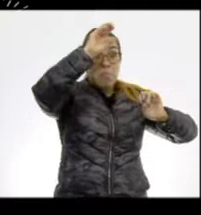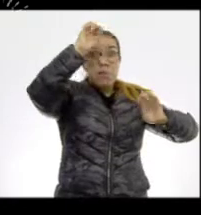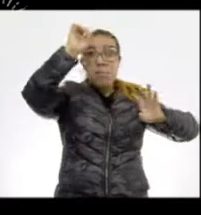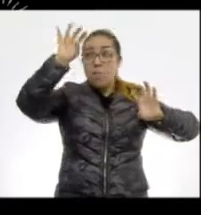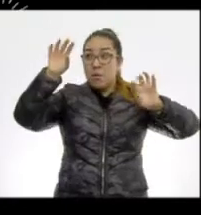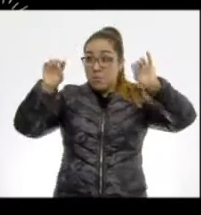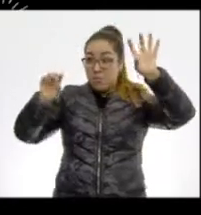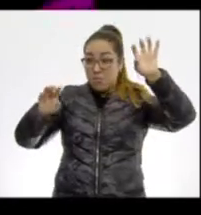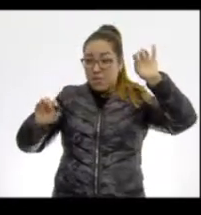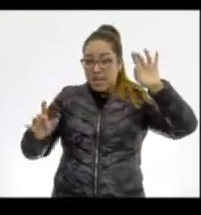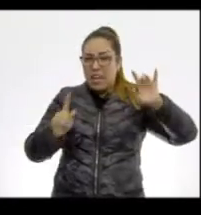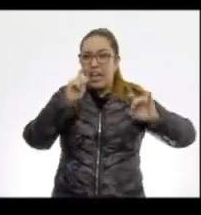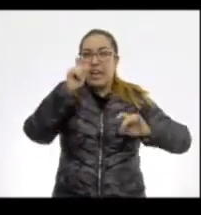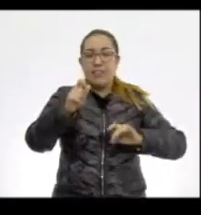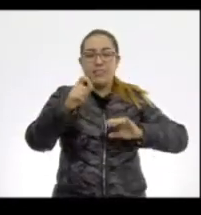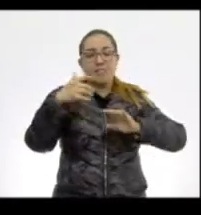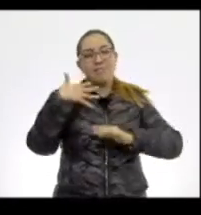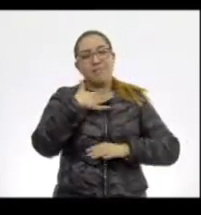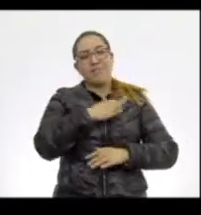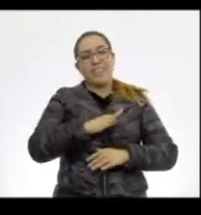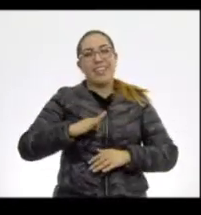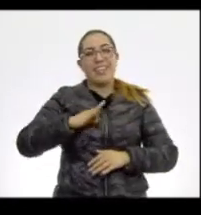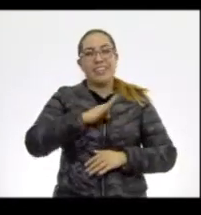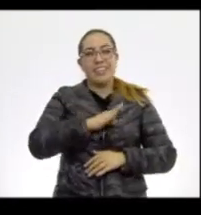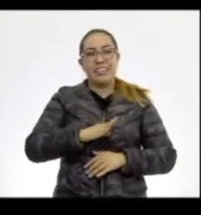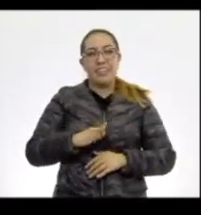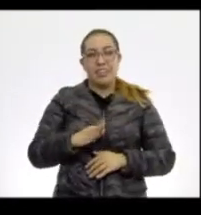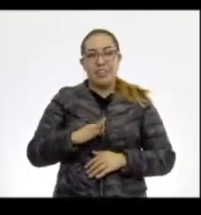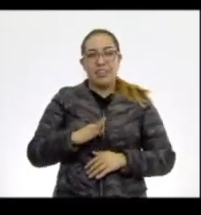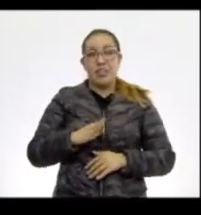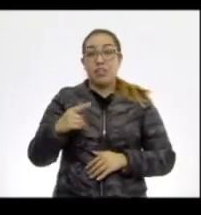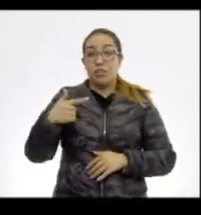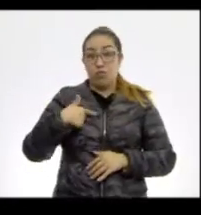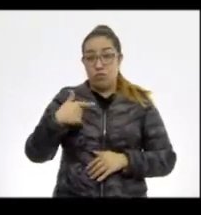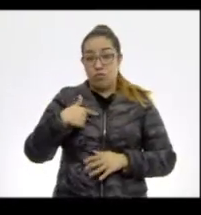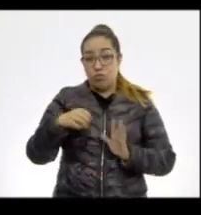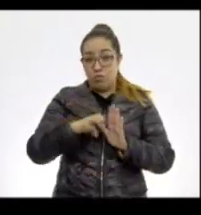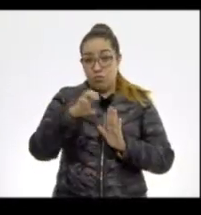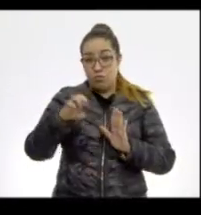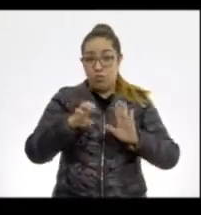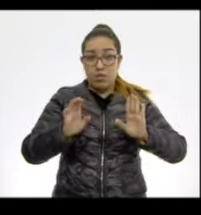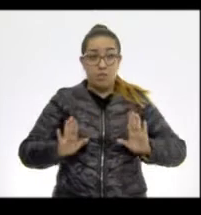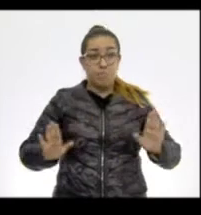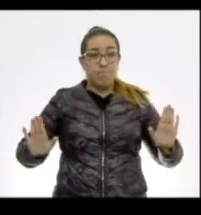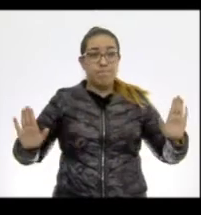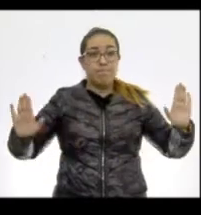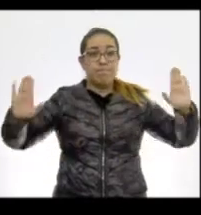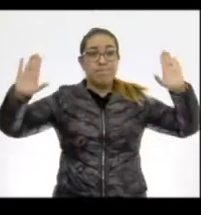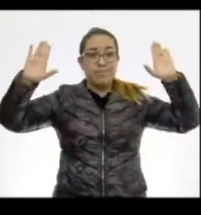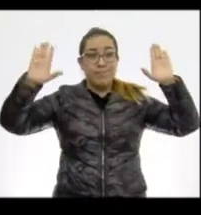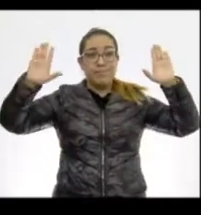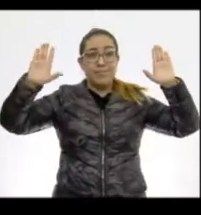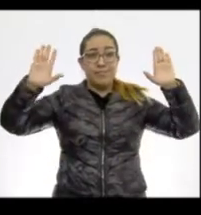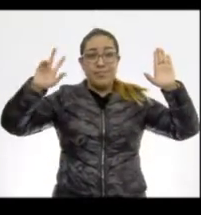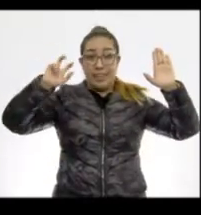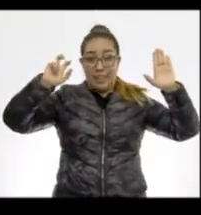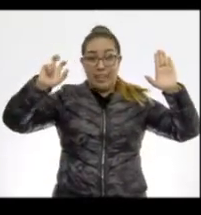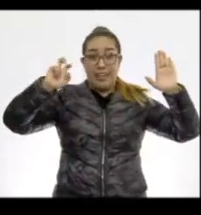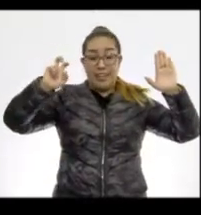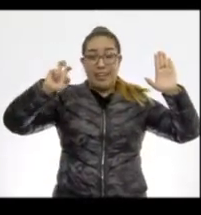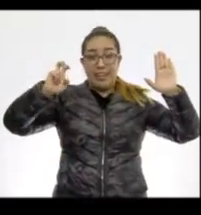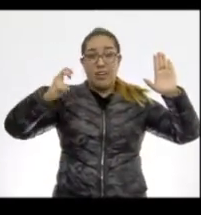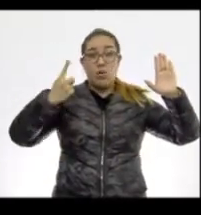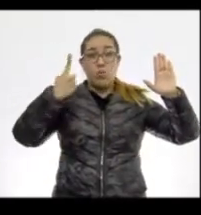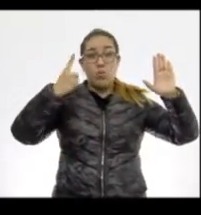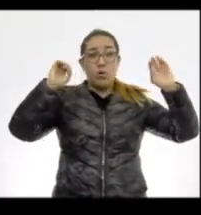me da felicidad. En mi caso, voy a extender los brazos hacia arriba, juntos. Y ahí voy a colocar